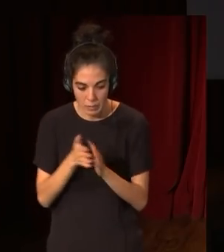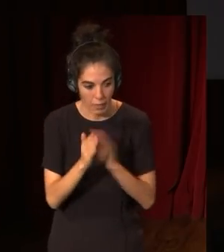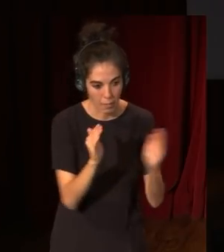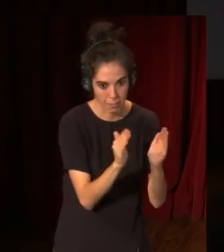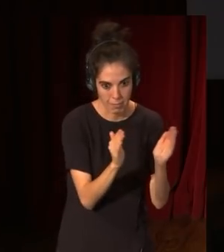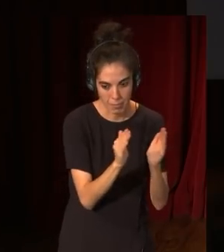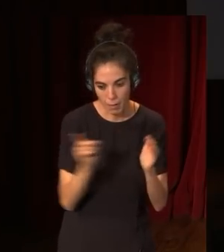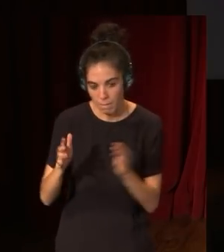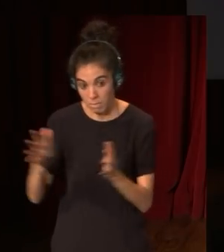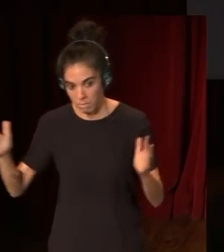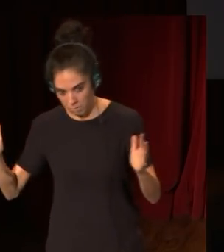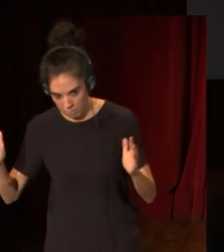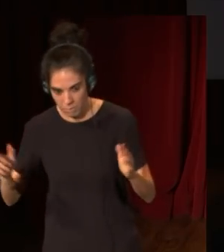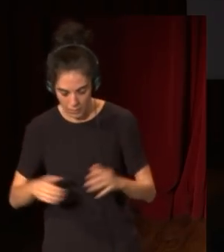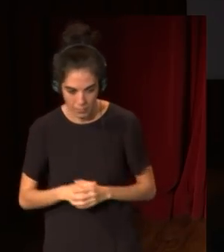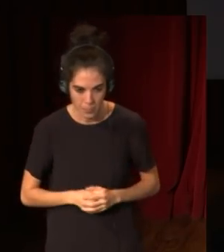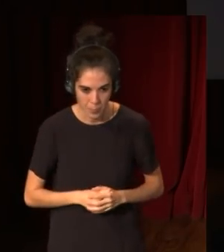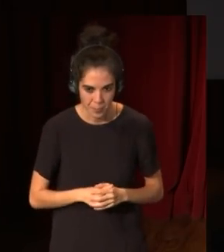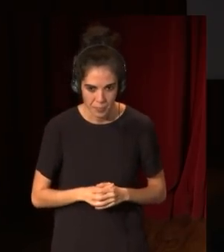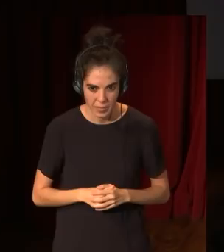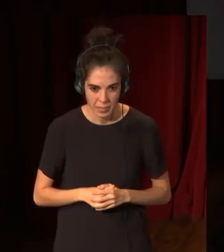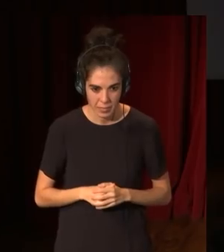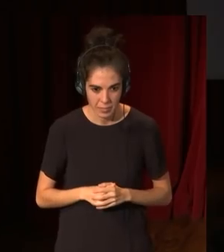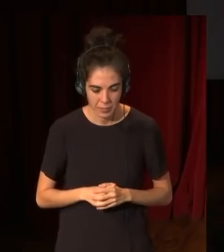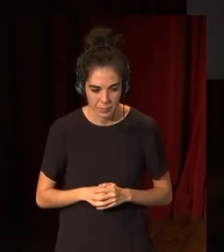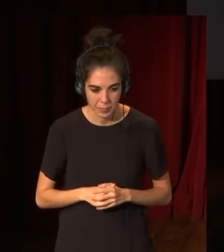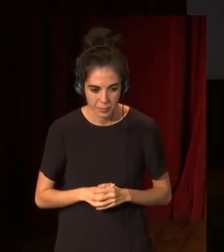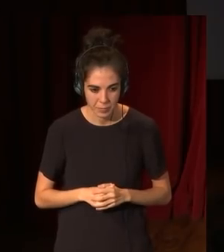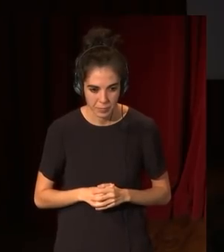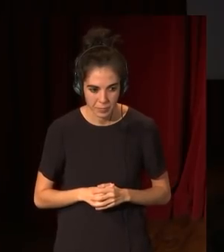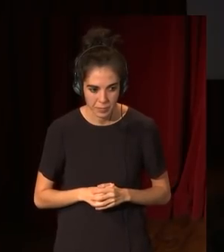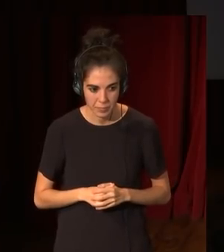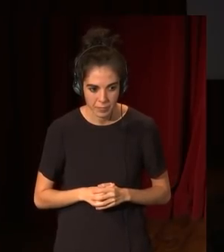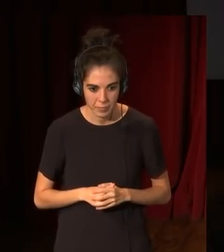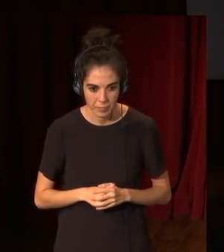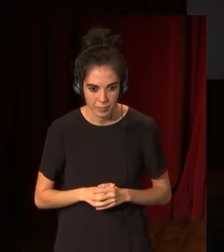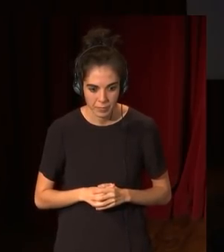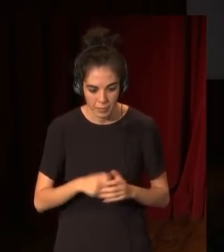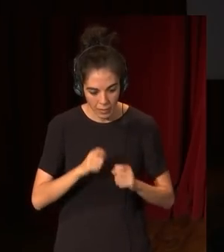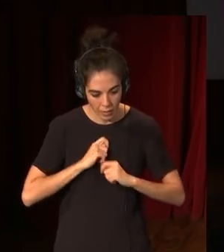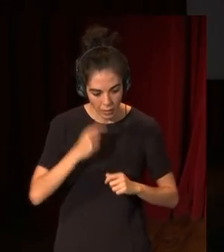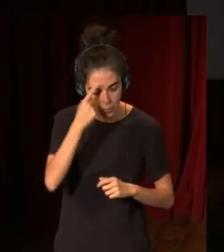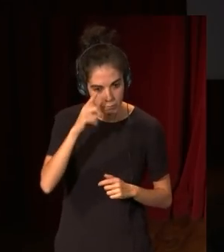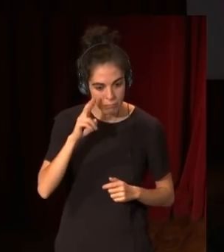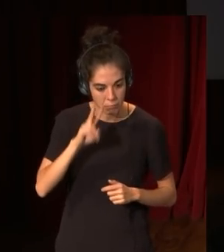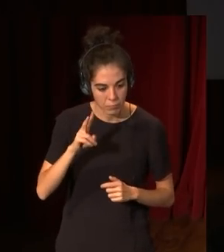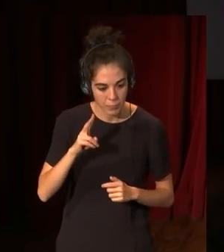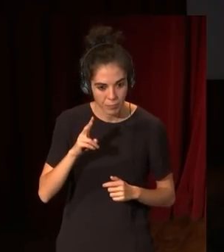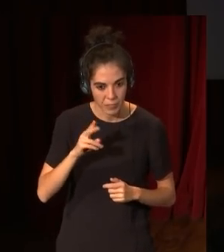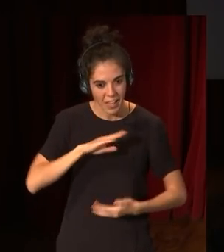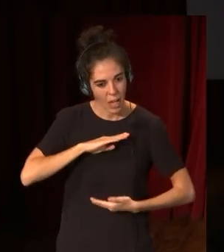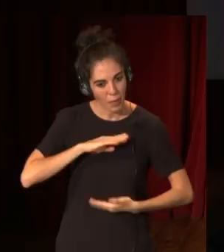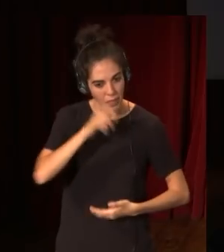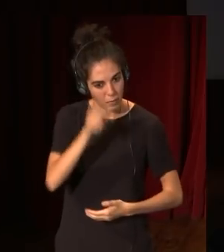y otra es una obra absolutamente descomunal pero nos ilustran también sobre la capacidad de bermejo